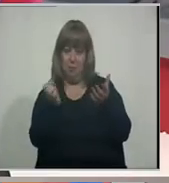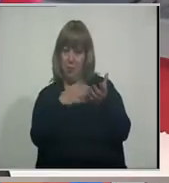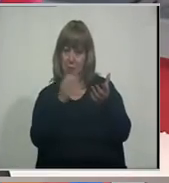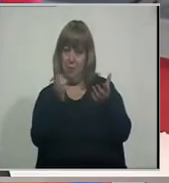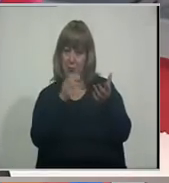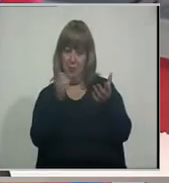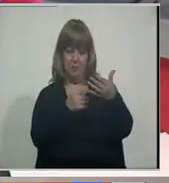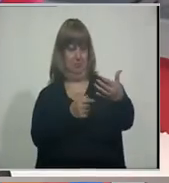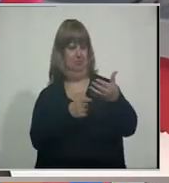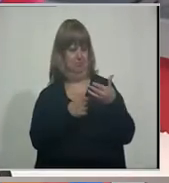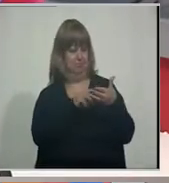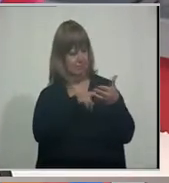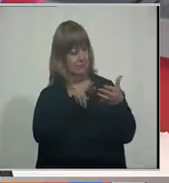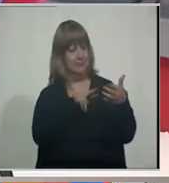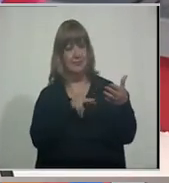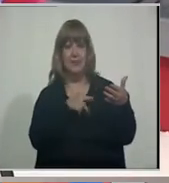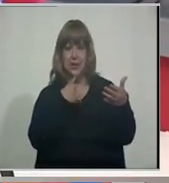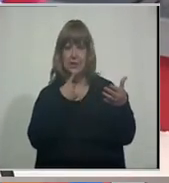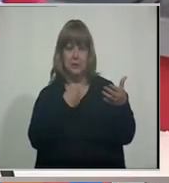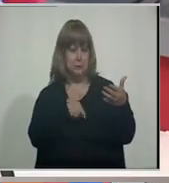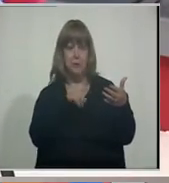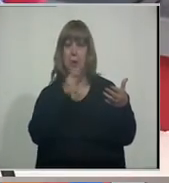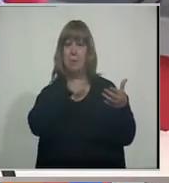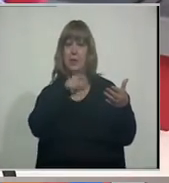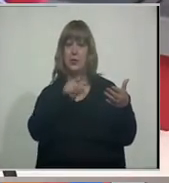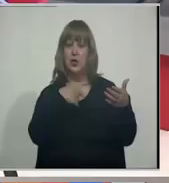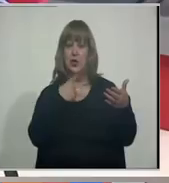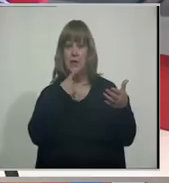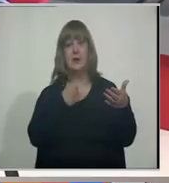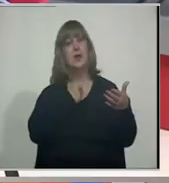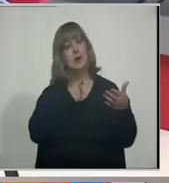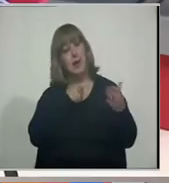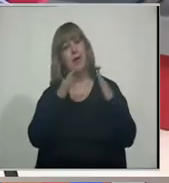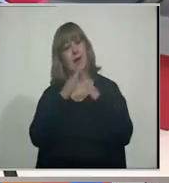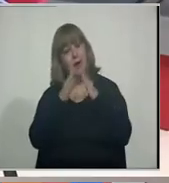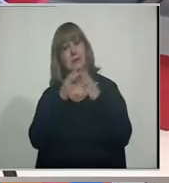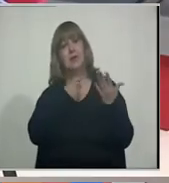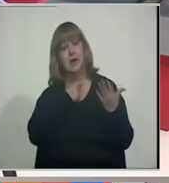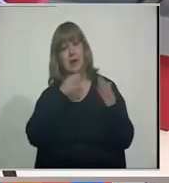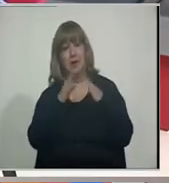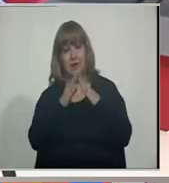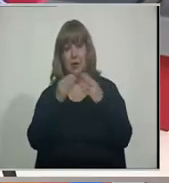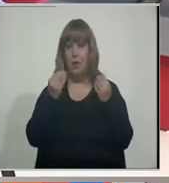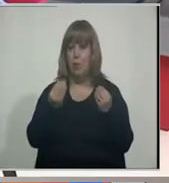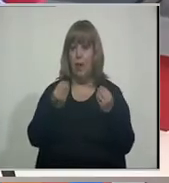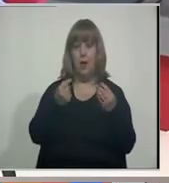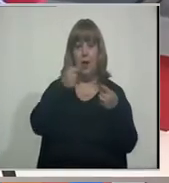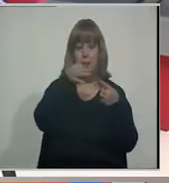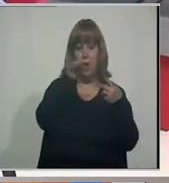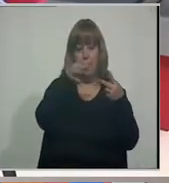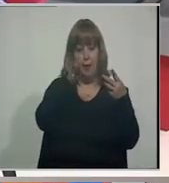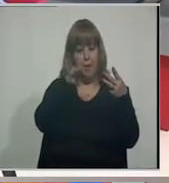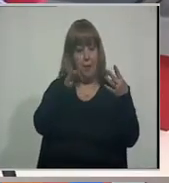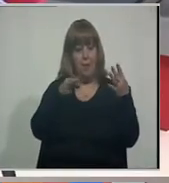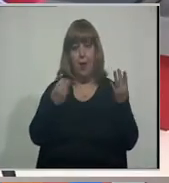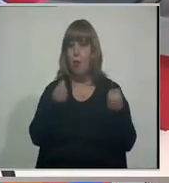que siguen pensando en la posibilidad de tener una vivienda propia. ¿Cuáles van a ser los requisitos? ¿Cuál